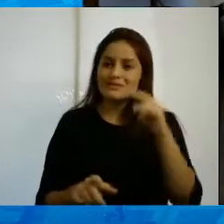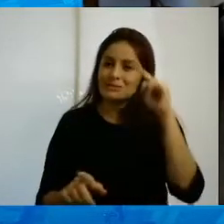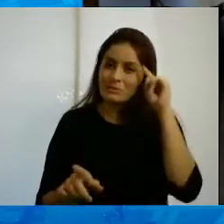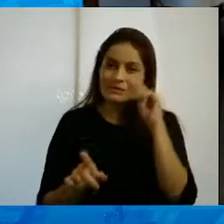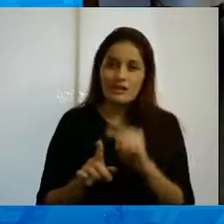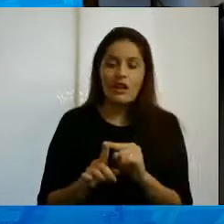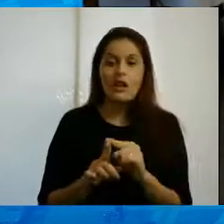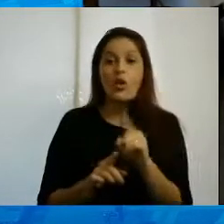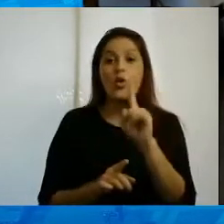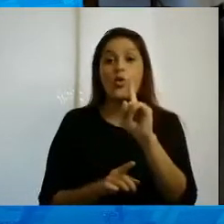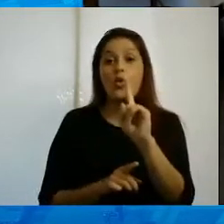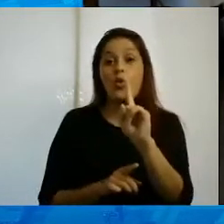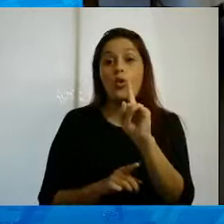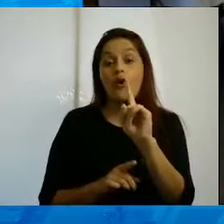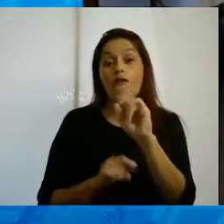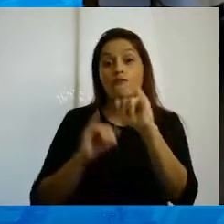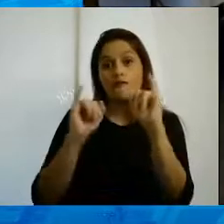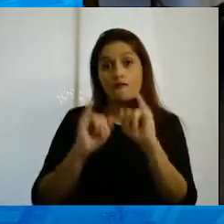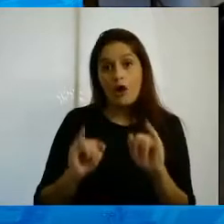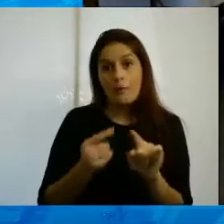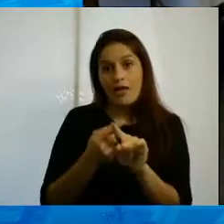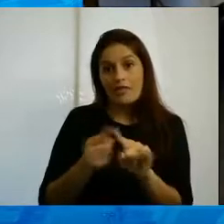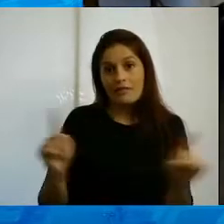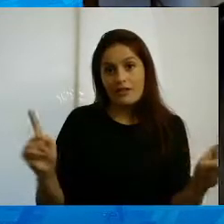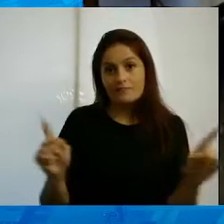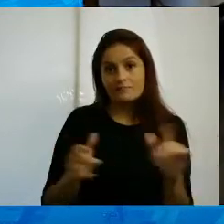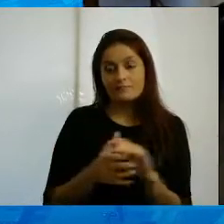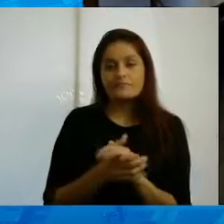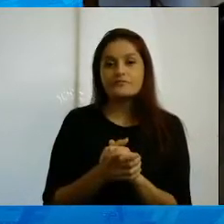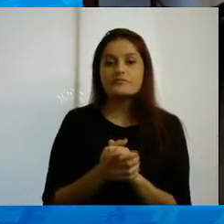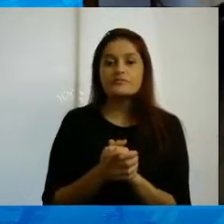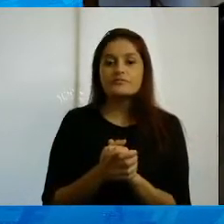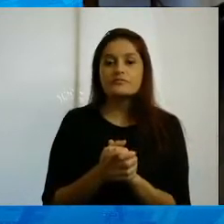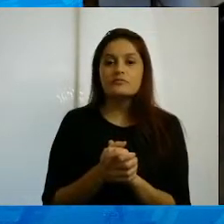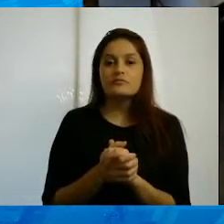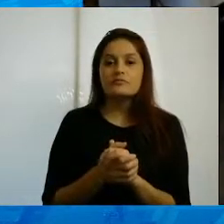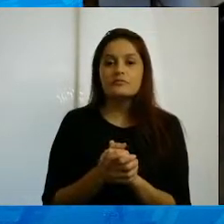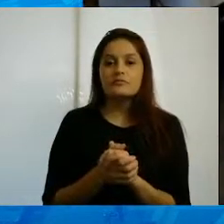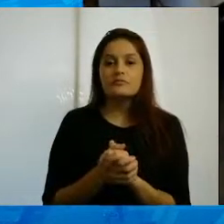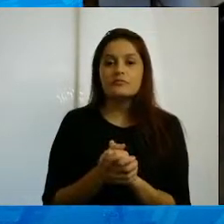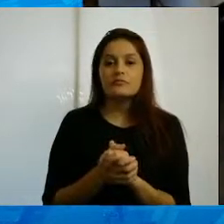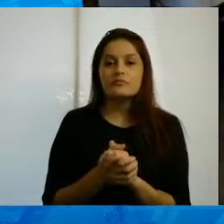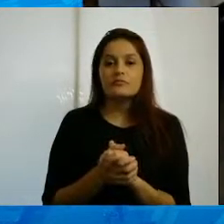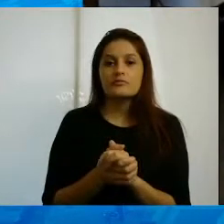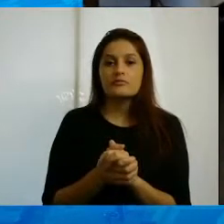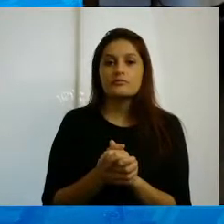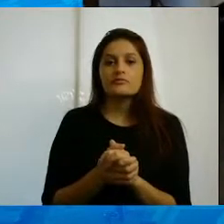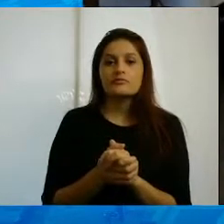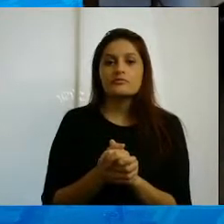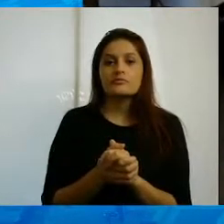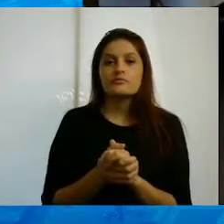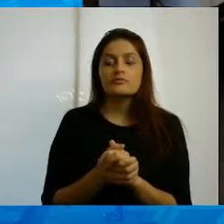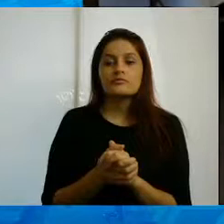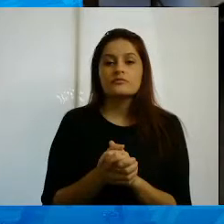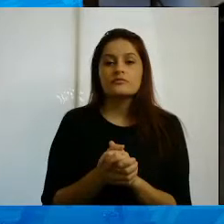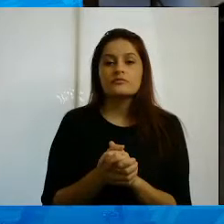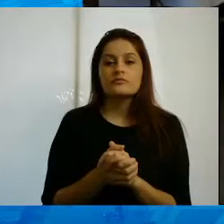en una oportunidad distinta, para no dejar de nombrar ninguno de los temas que también tengo anotado.